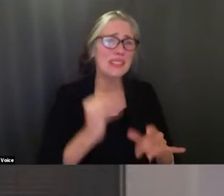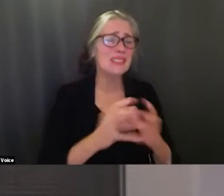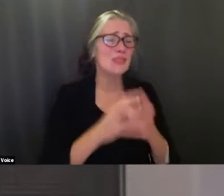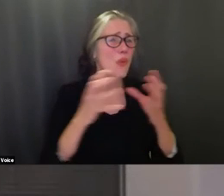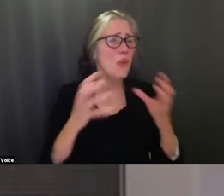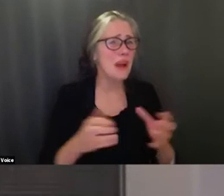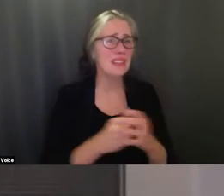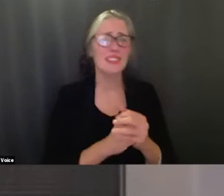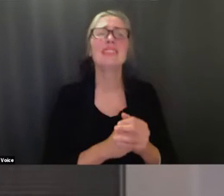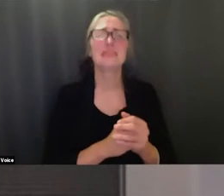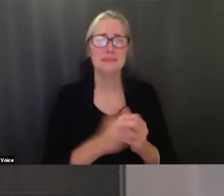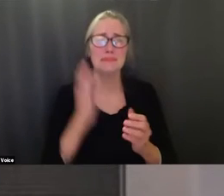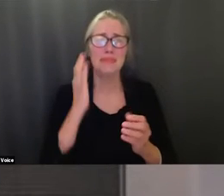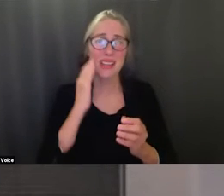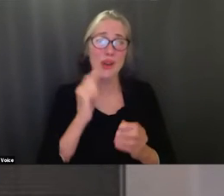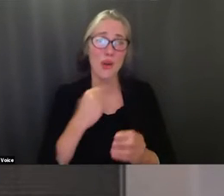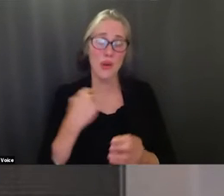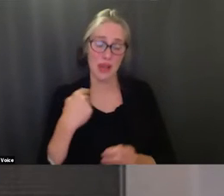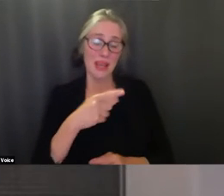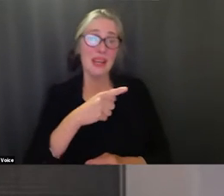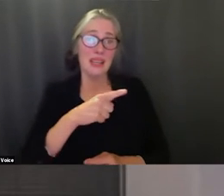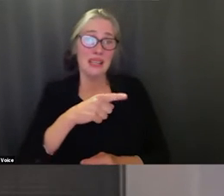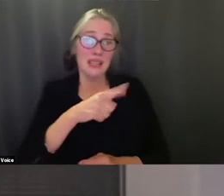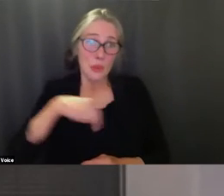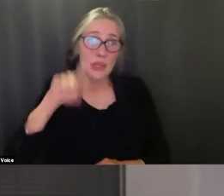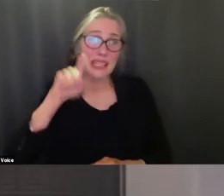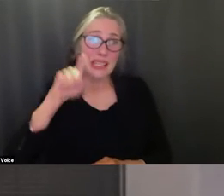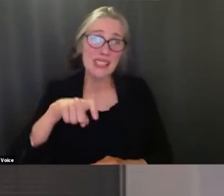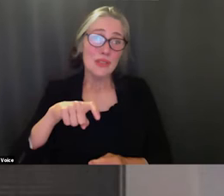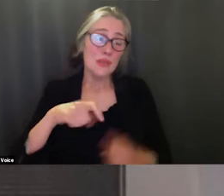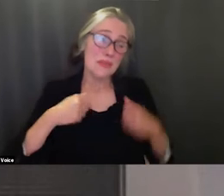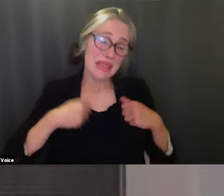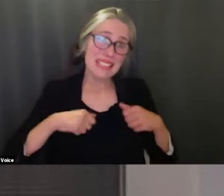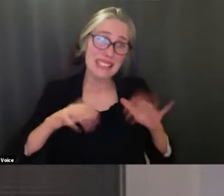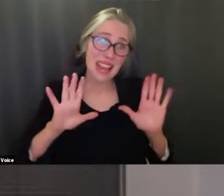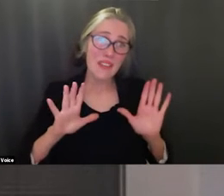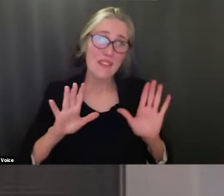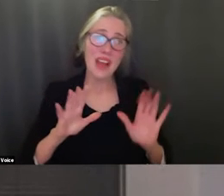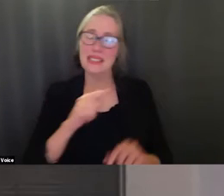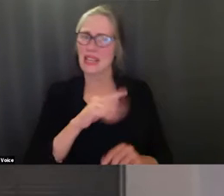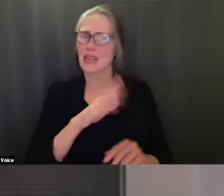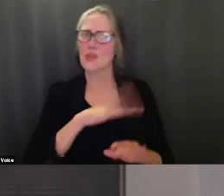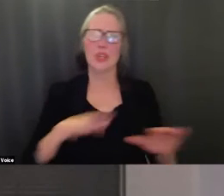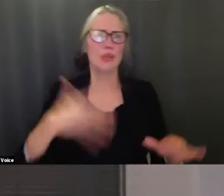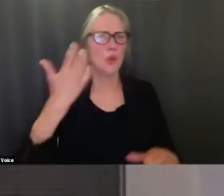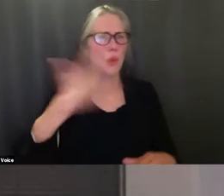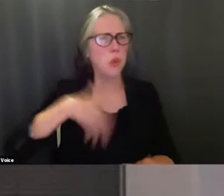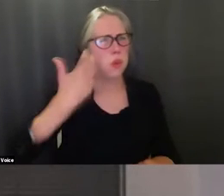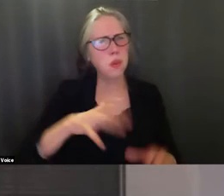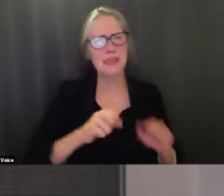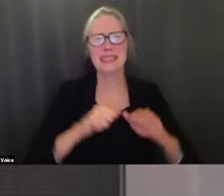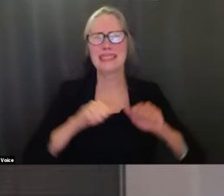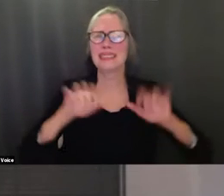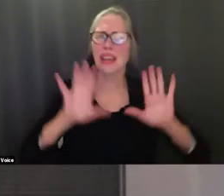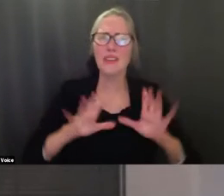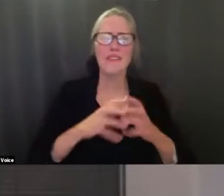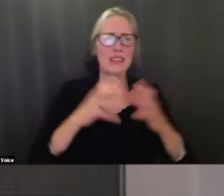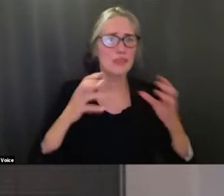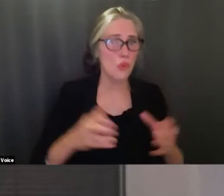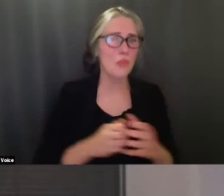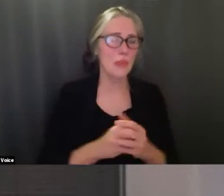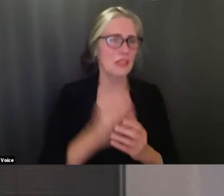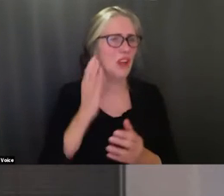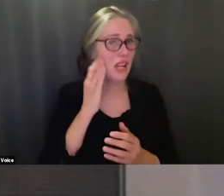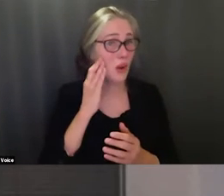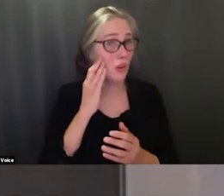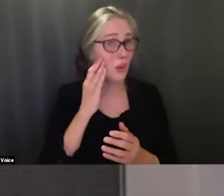distinto para yo, que hice algunos sacrificios pequeños, que lo que muchos de nuestros hijos han hecho. Así que tener